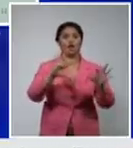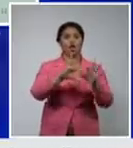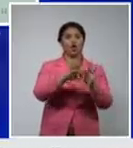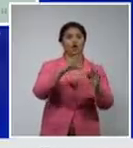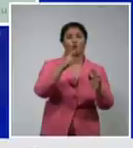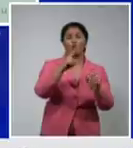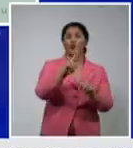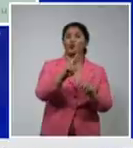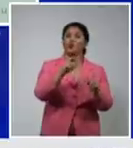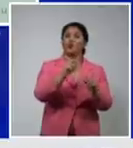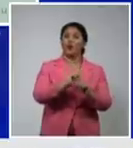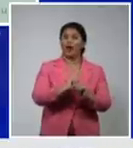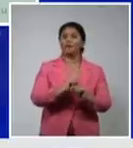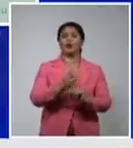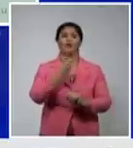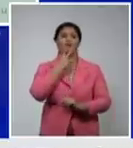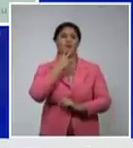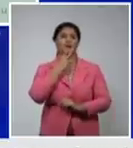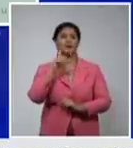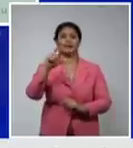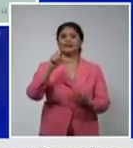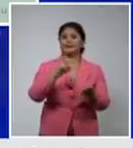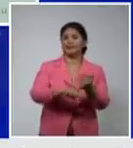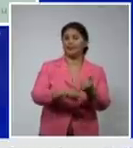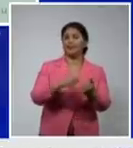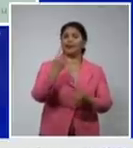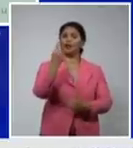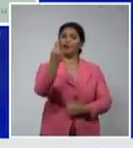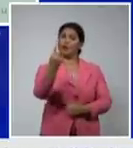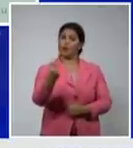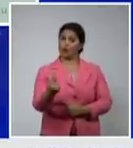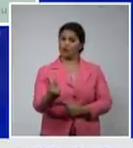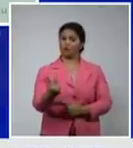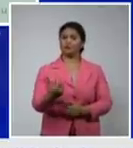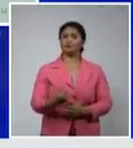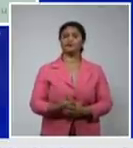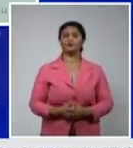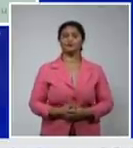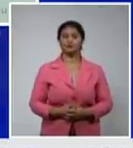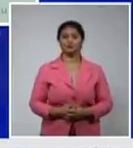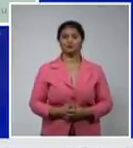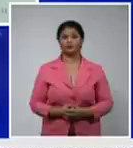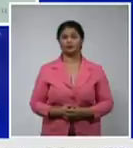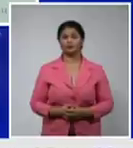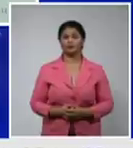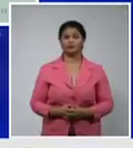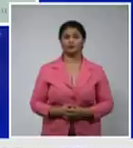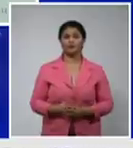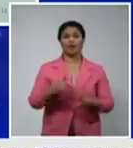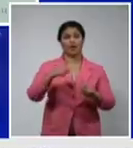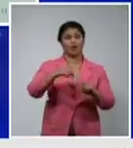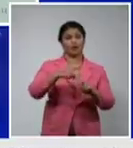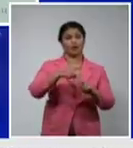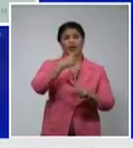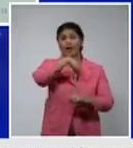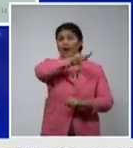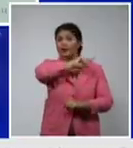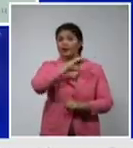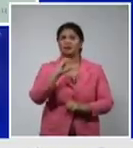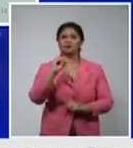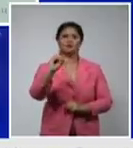con 1 cada uno. Las Tunas, que ayer no había confirmado ningún caso y que está determinado por